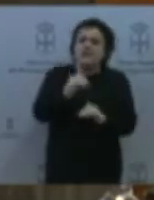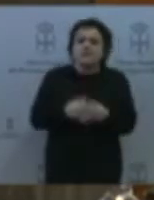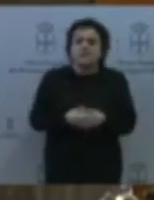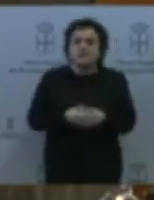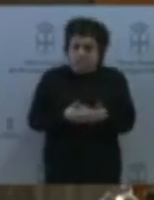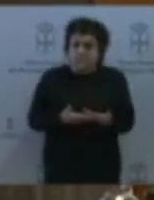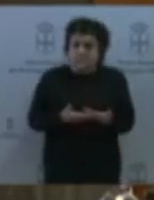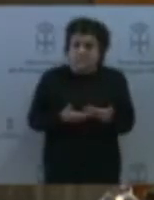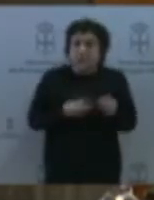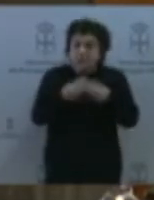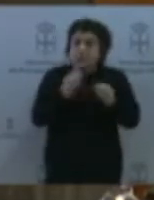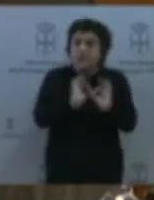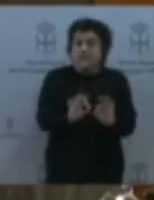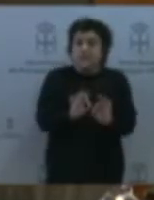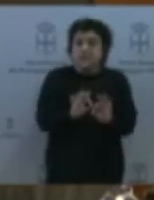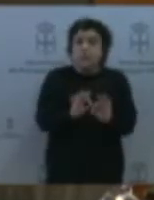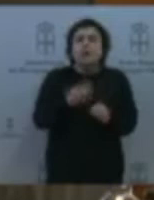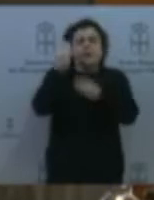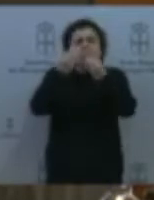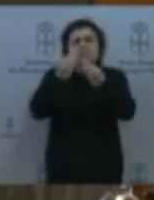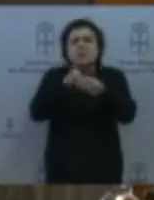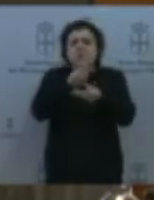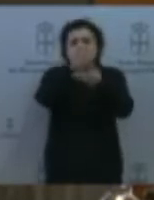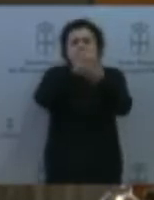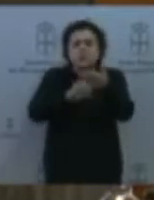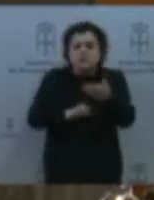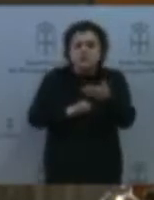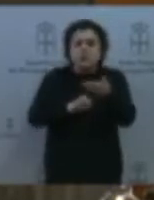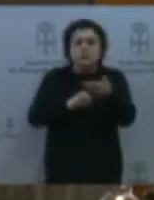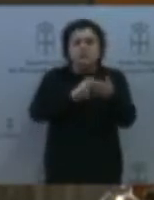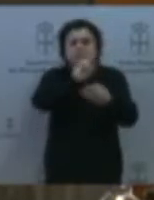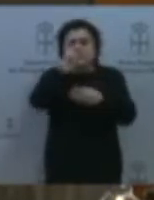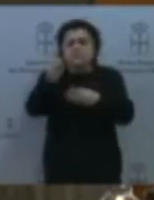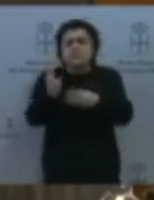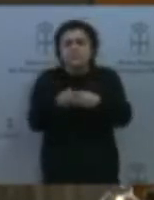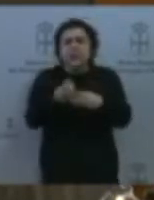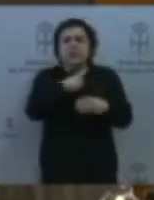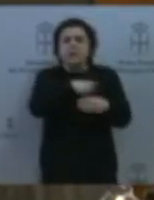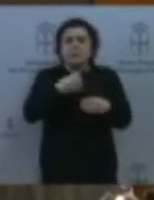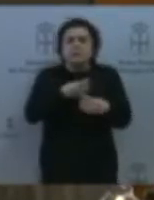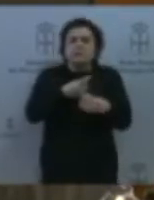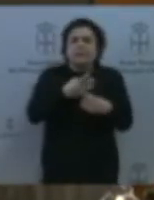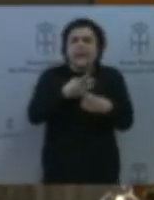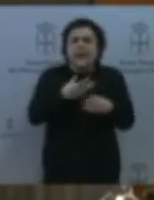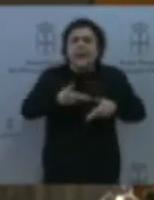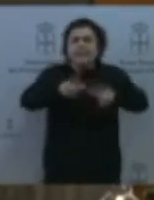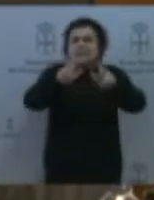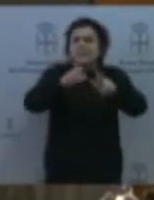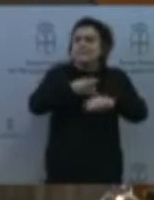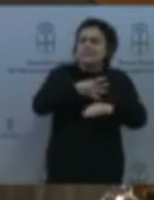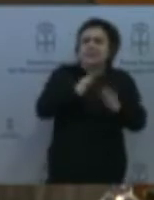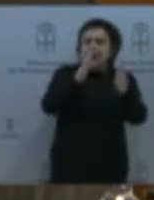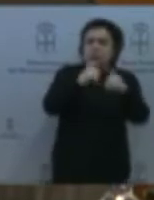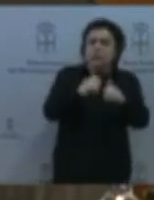Internacional o de los informes de comisiones o de UGT que dicen que no hay libertad sindical, que solo 11 de los 35 centros que hay en España, 11 de 35 están